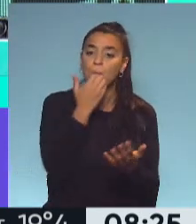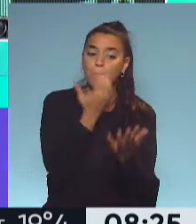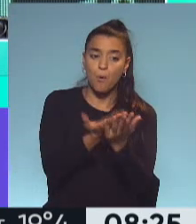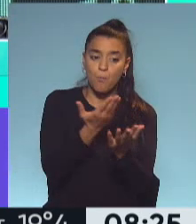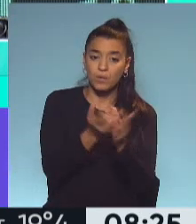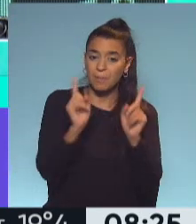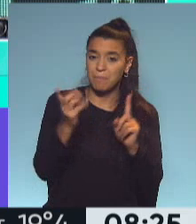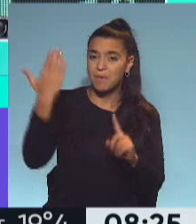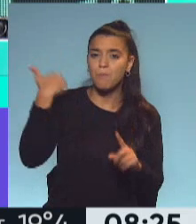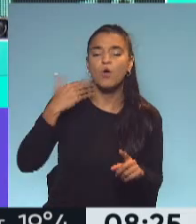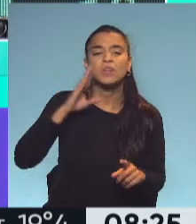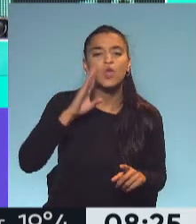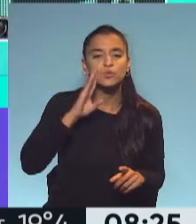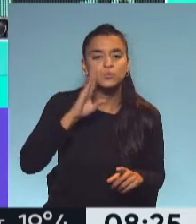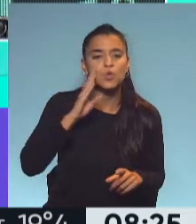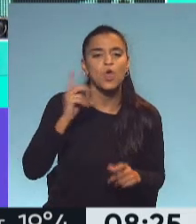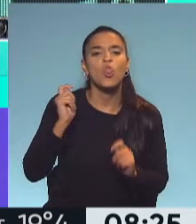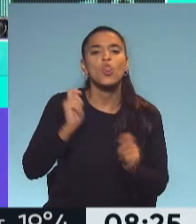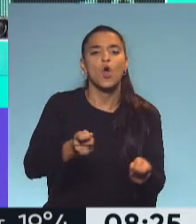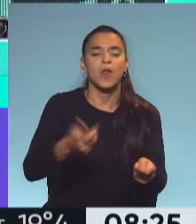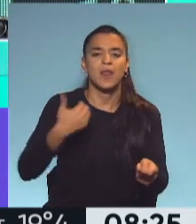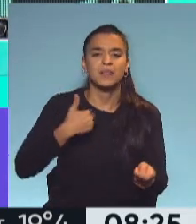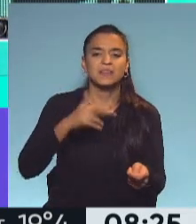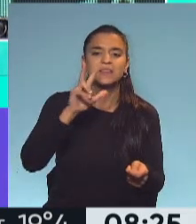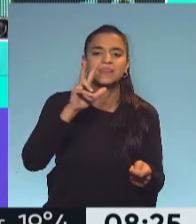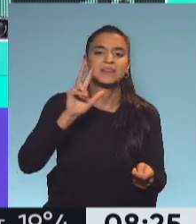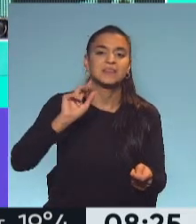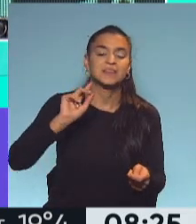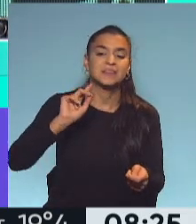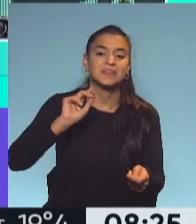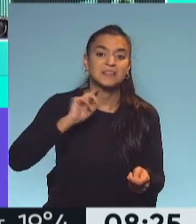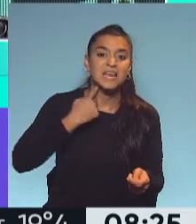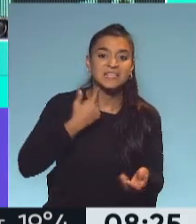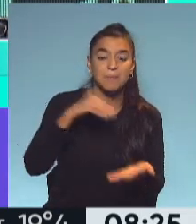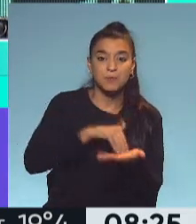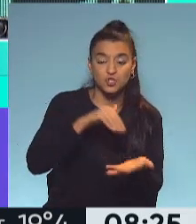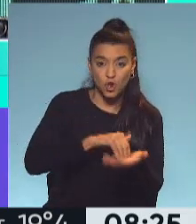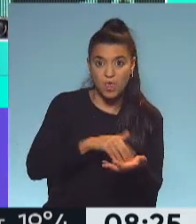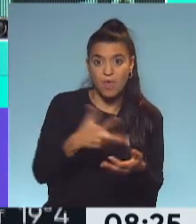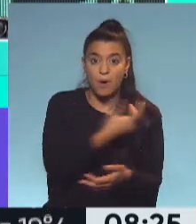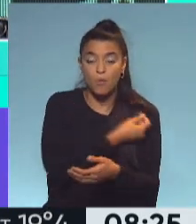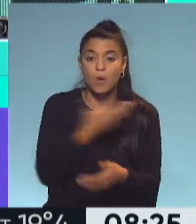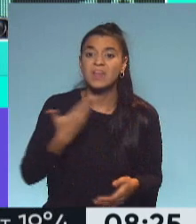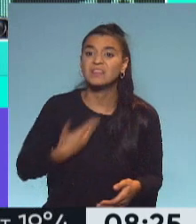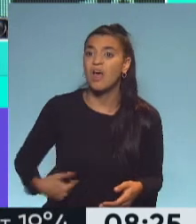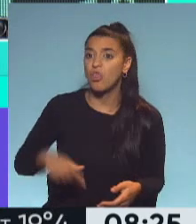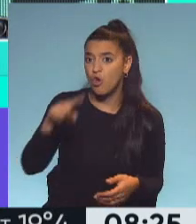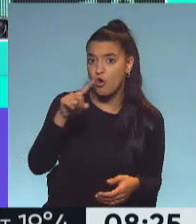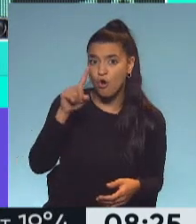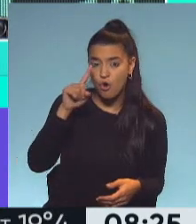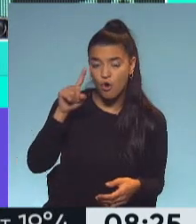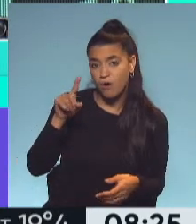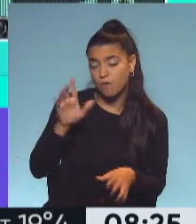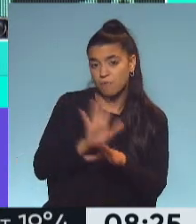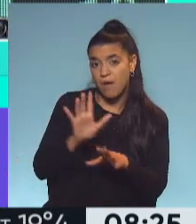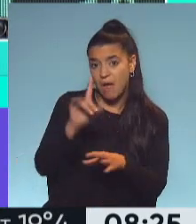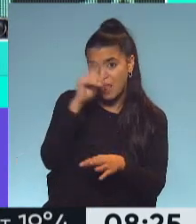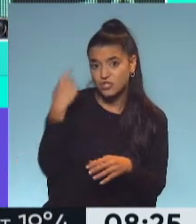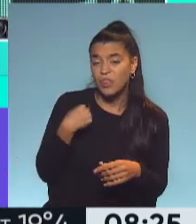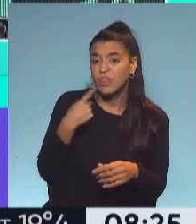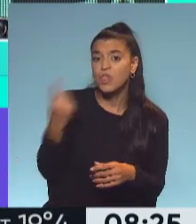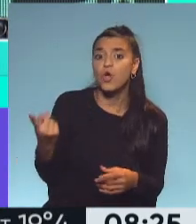hecho Estados Unidos de donarle a la Argentina entre 13 millones de vacunas y que el Estado argentino le respondió de que eran bienvenidas, pero que las